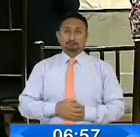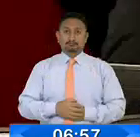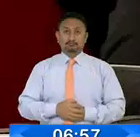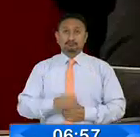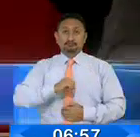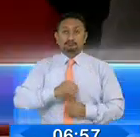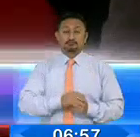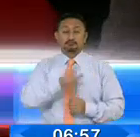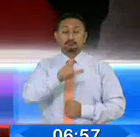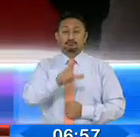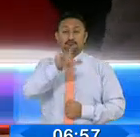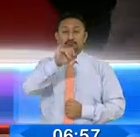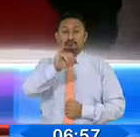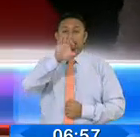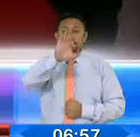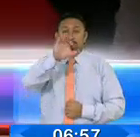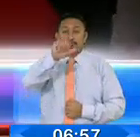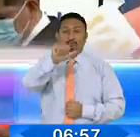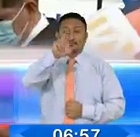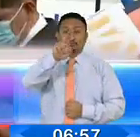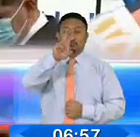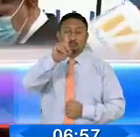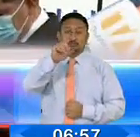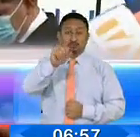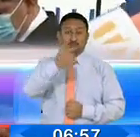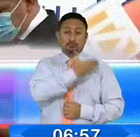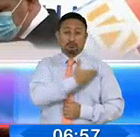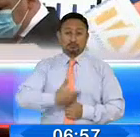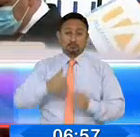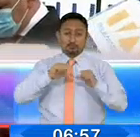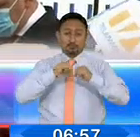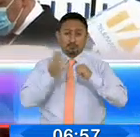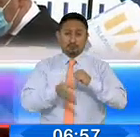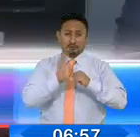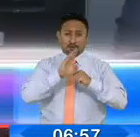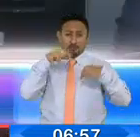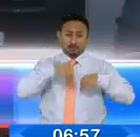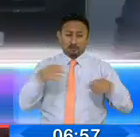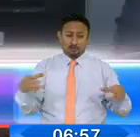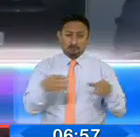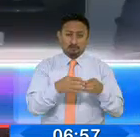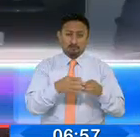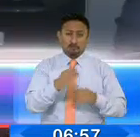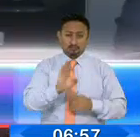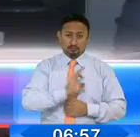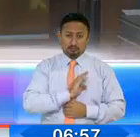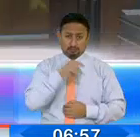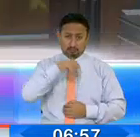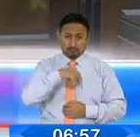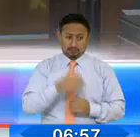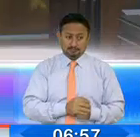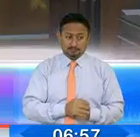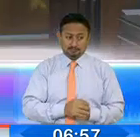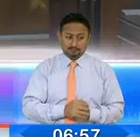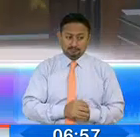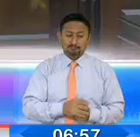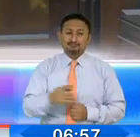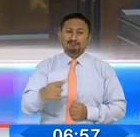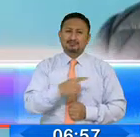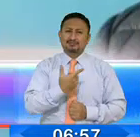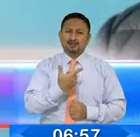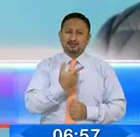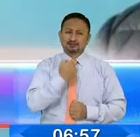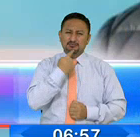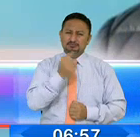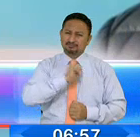César Litardo, presidente de la Asamblea, informó sobre la conformación de esta mesa técnica, hay quienes cuestionan este recurso.